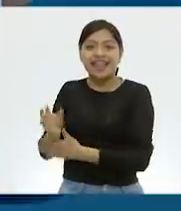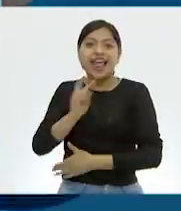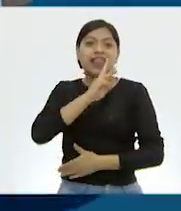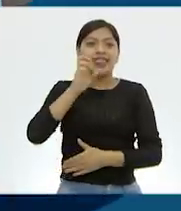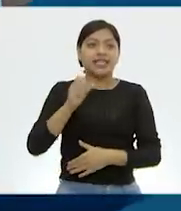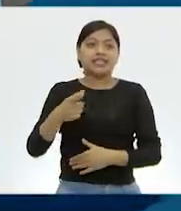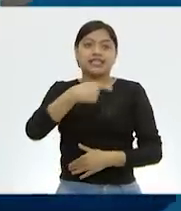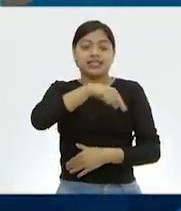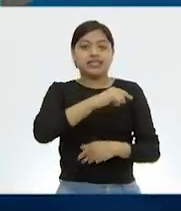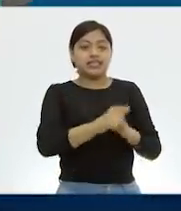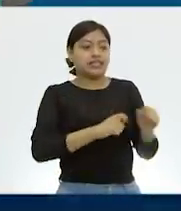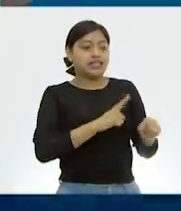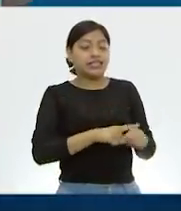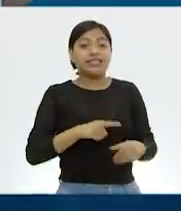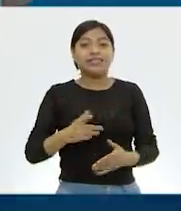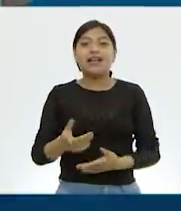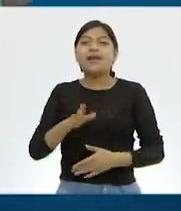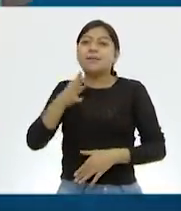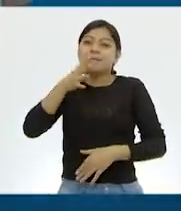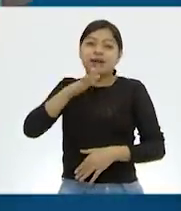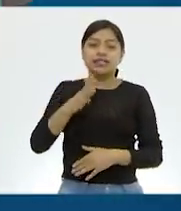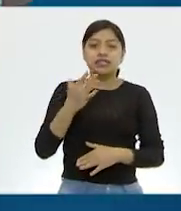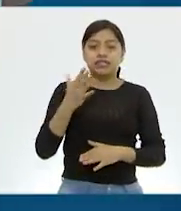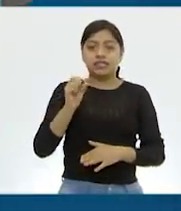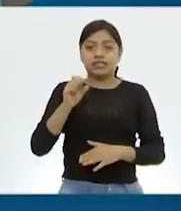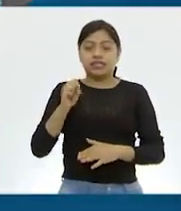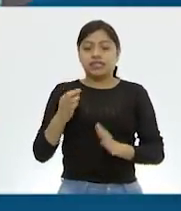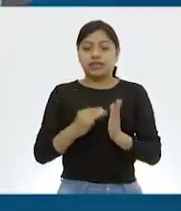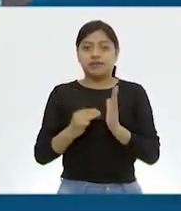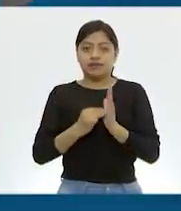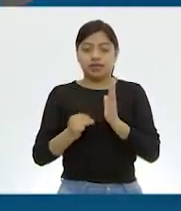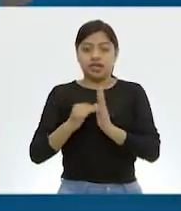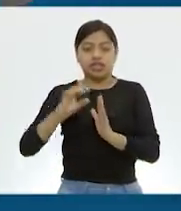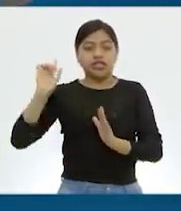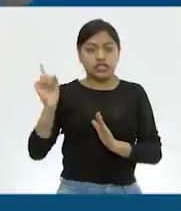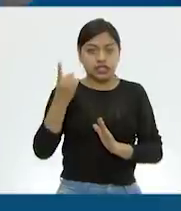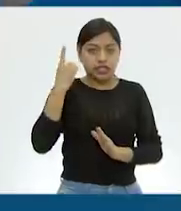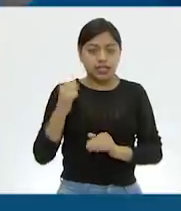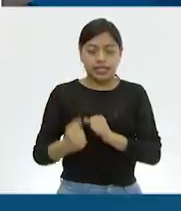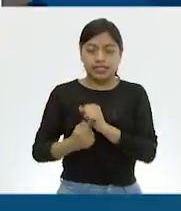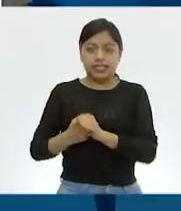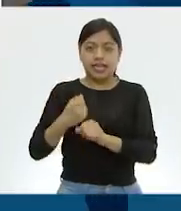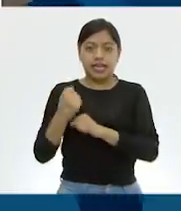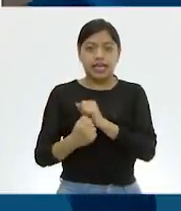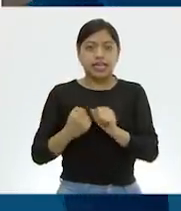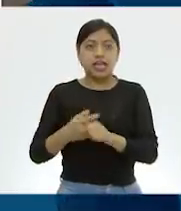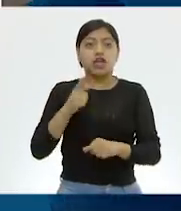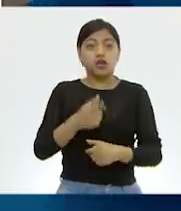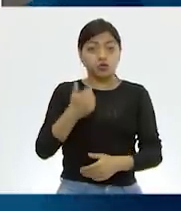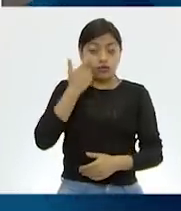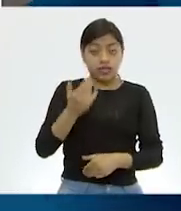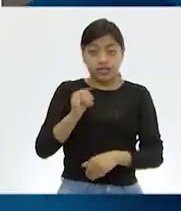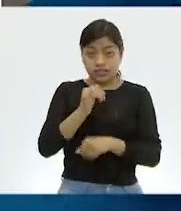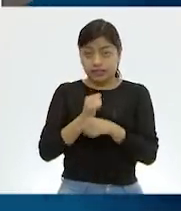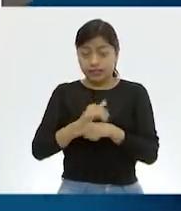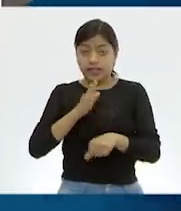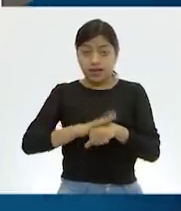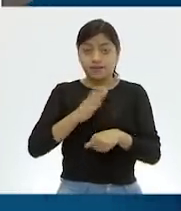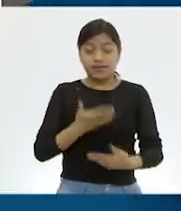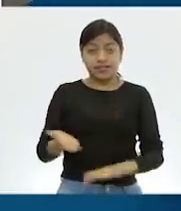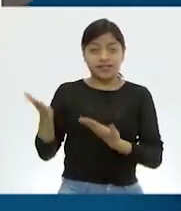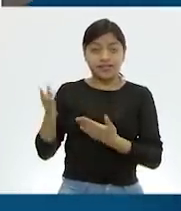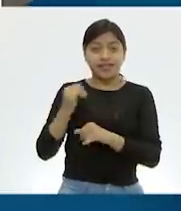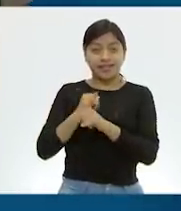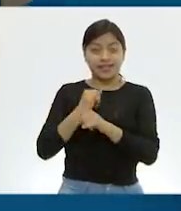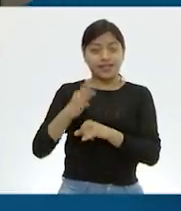y provocan un daño estimado en cerca de 60,000 millones de dólares cada año. Entra en invasoras.mx para conocer más sobre cómo conservar nuestra